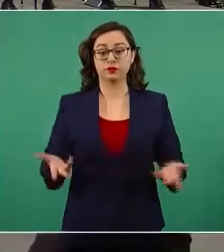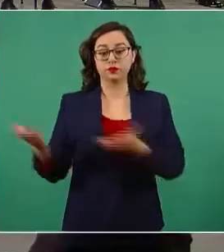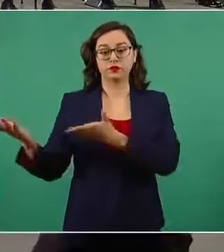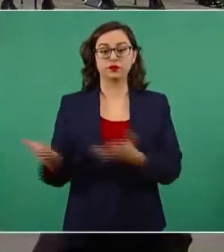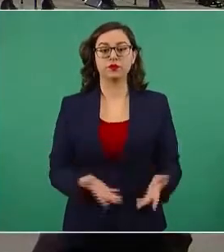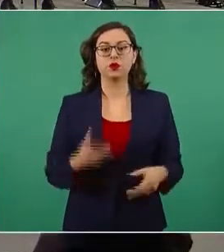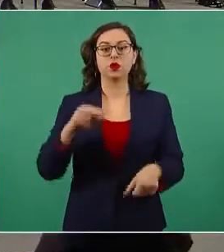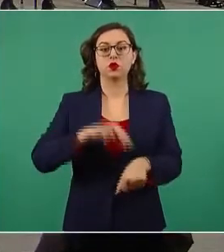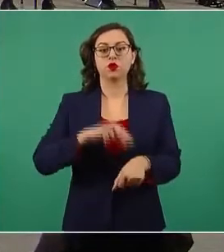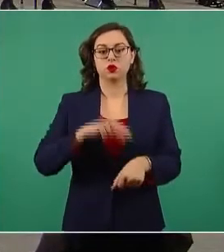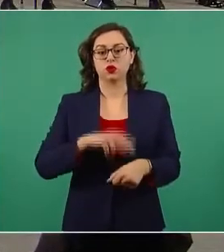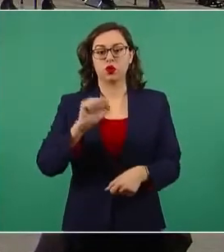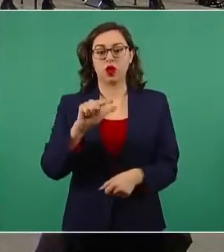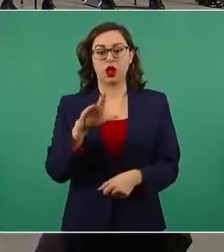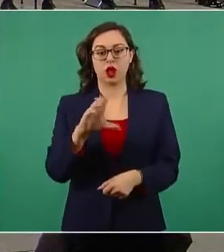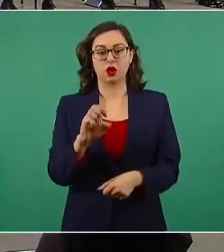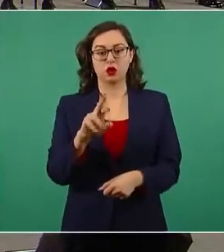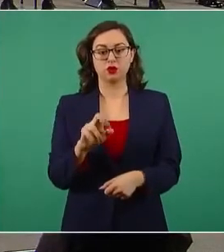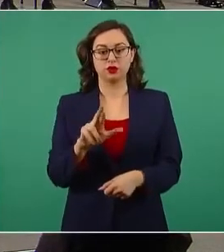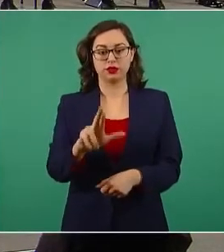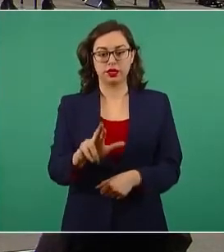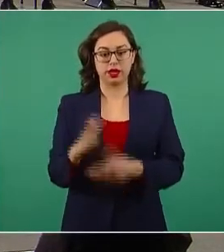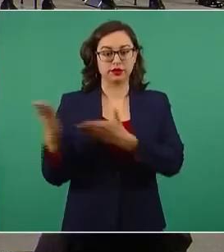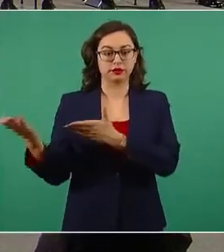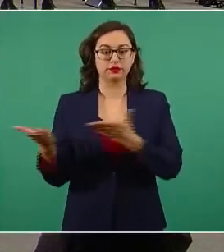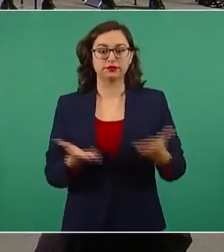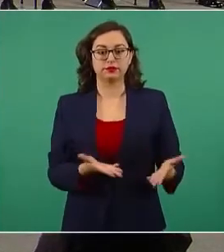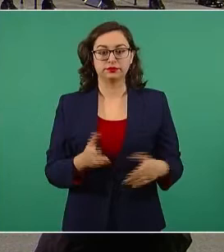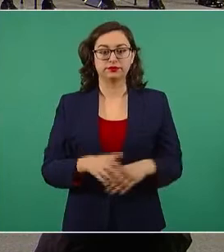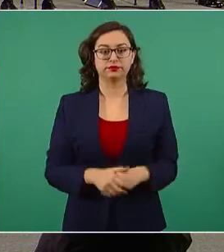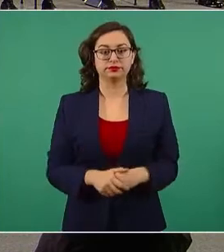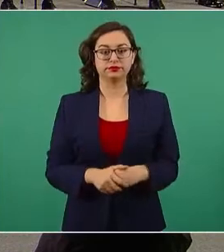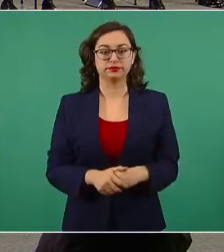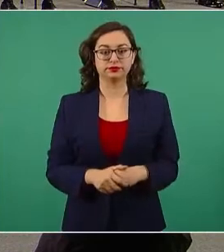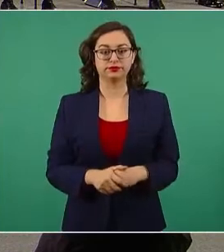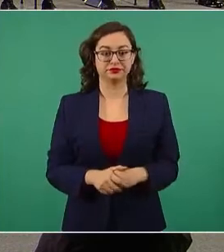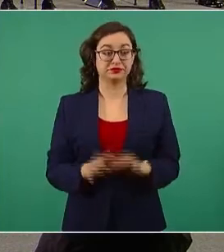secretario de Salud, que le corresponde la segunda dosis